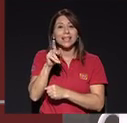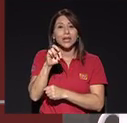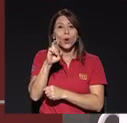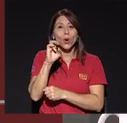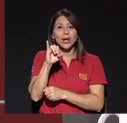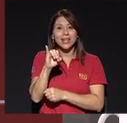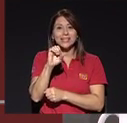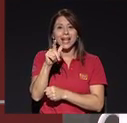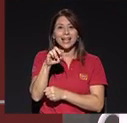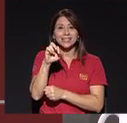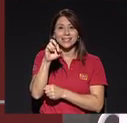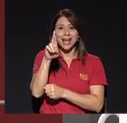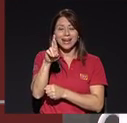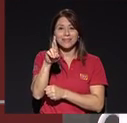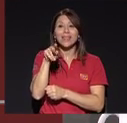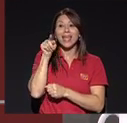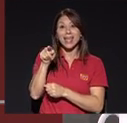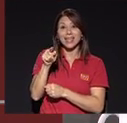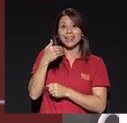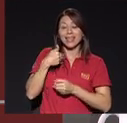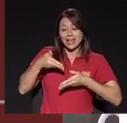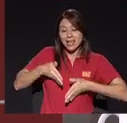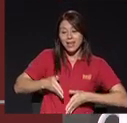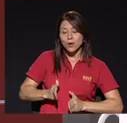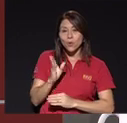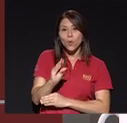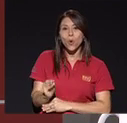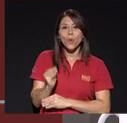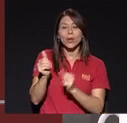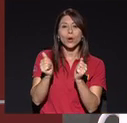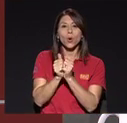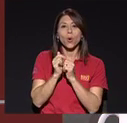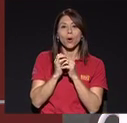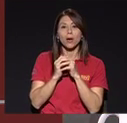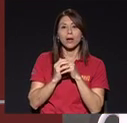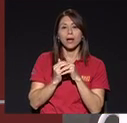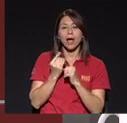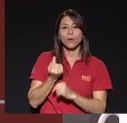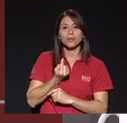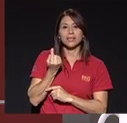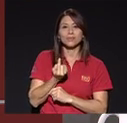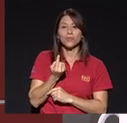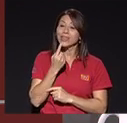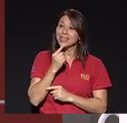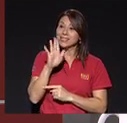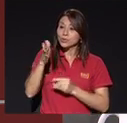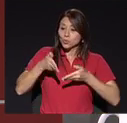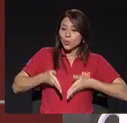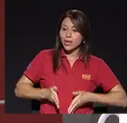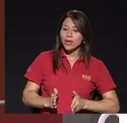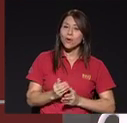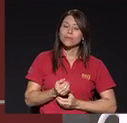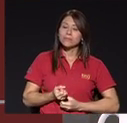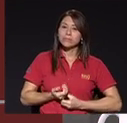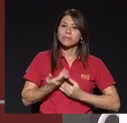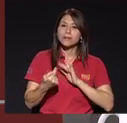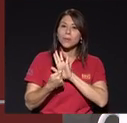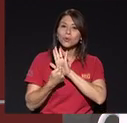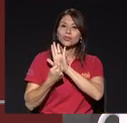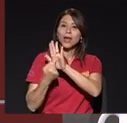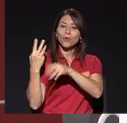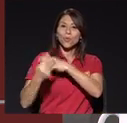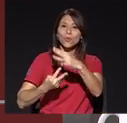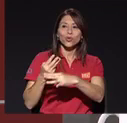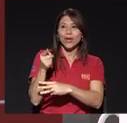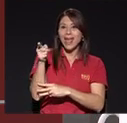su testimonio. Ella es madre de un joven con autismo. Asegura que su hijo es una inspiración diaria que le ha mostrado un mundo que ella